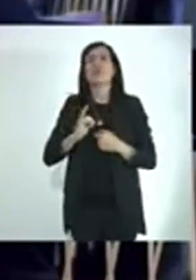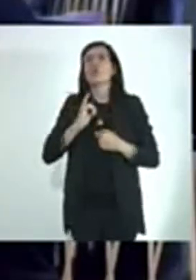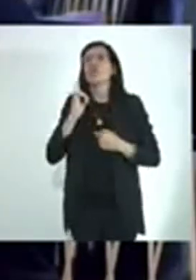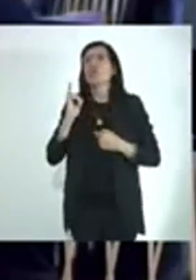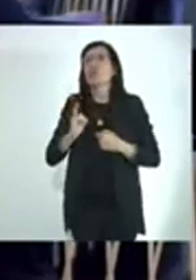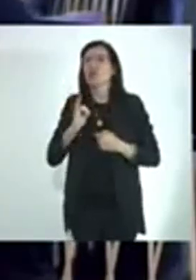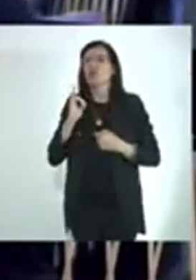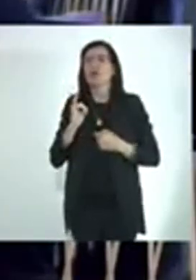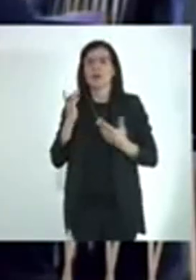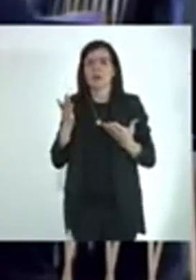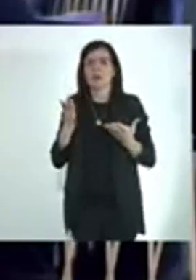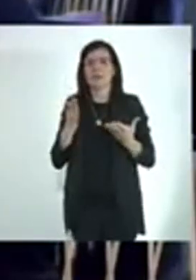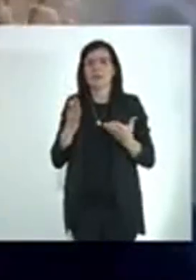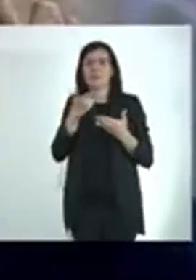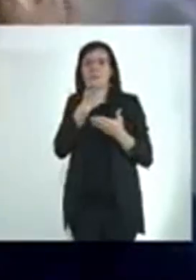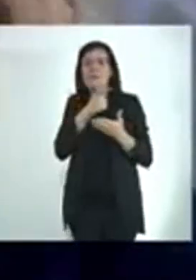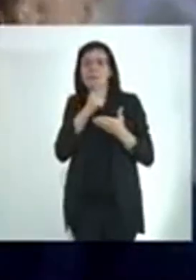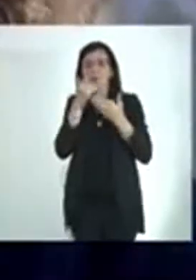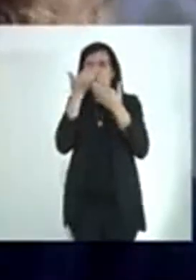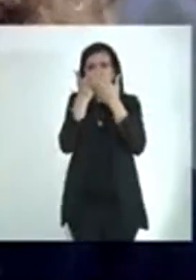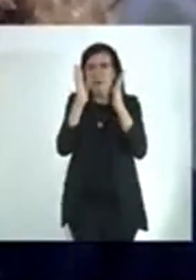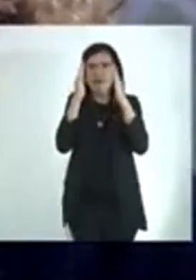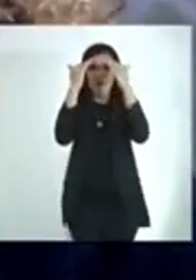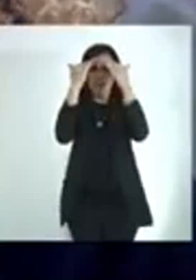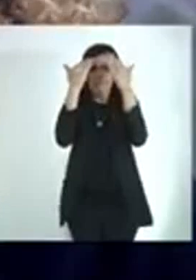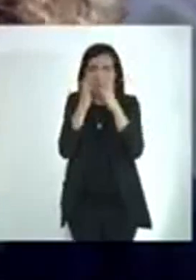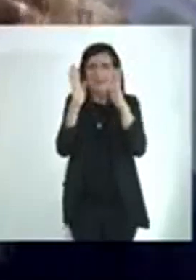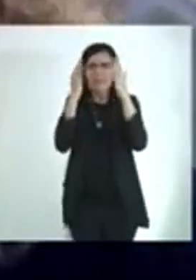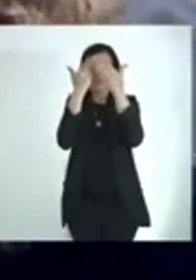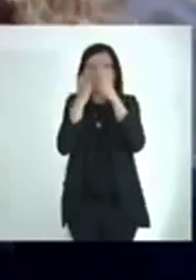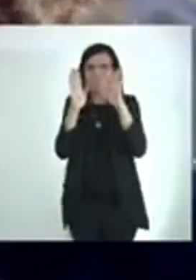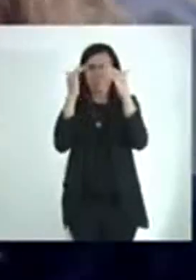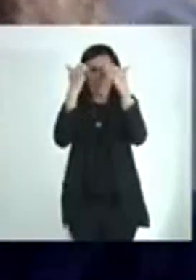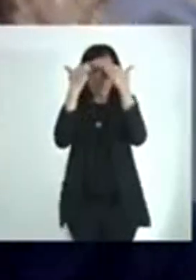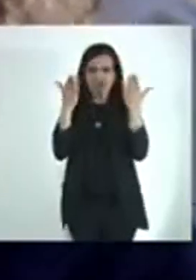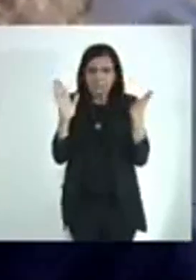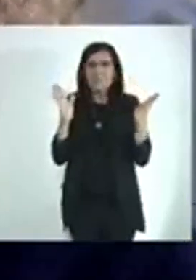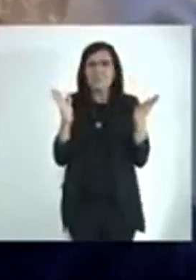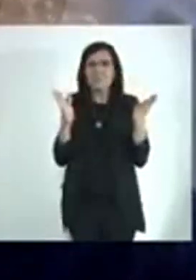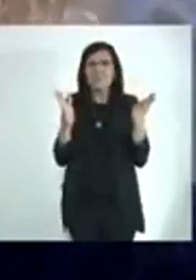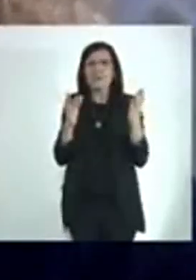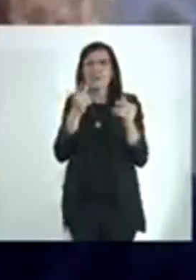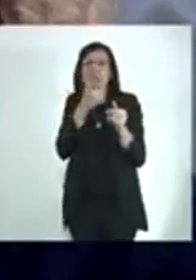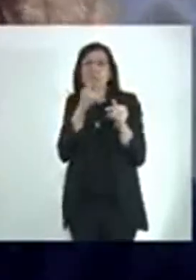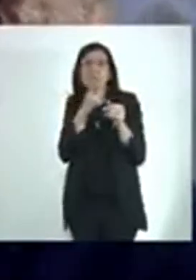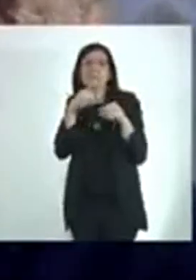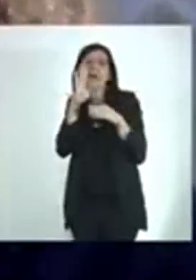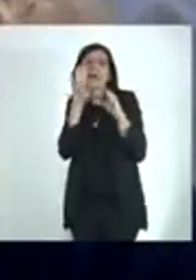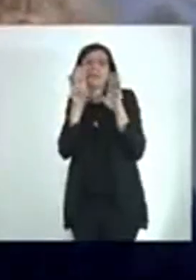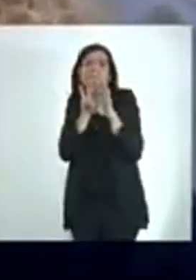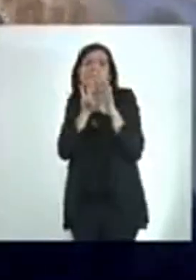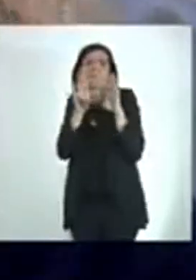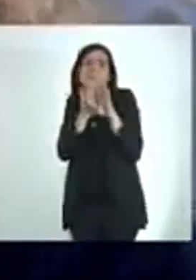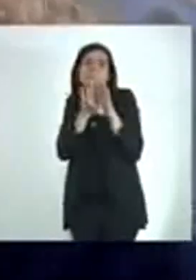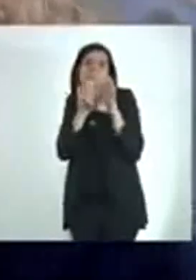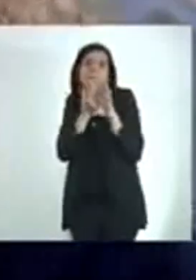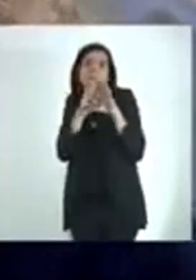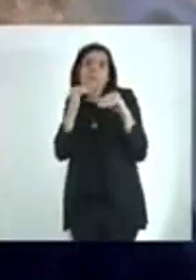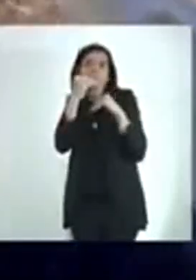que es abriendo cabezas. Entonces, sentir que lo que enseñás y que lo que